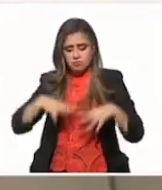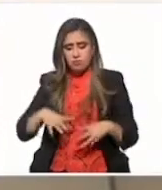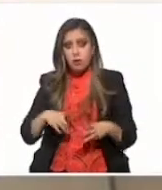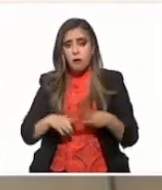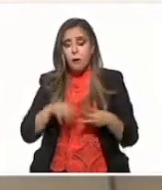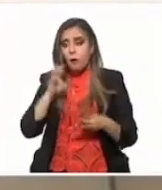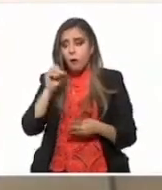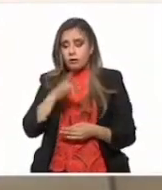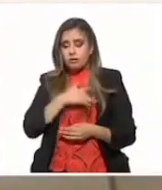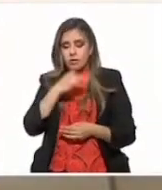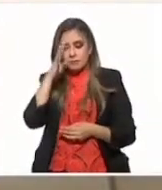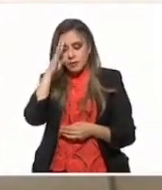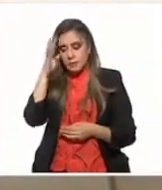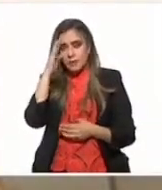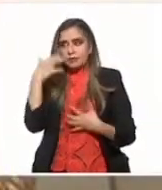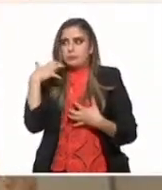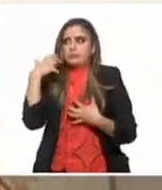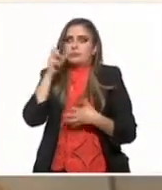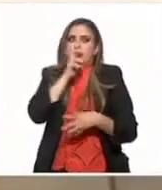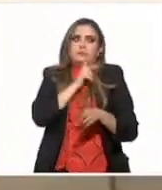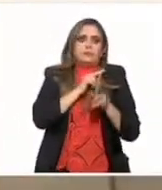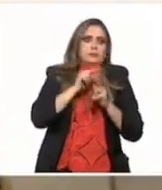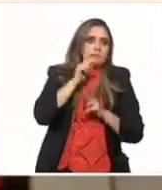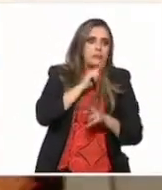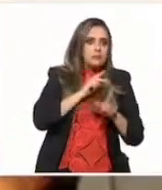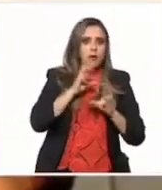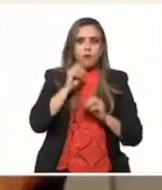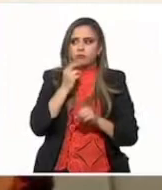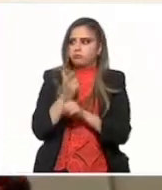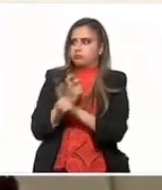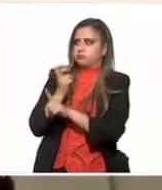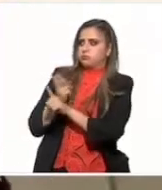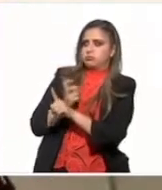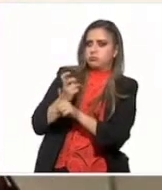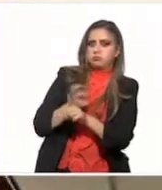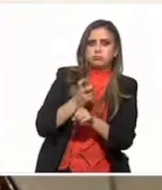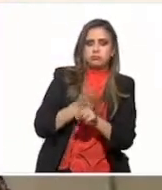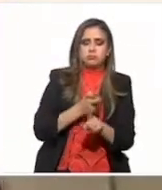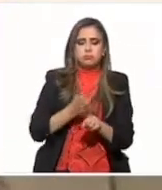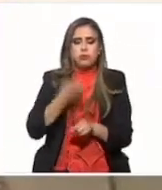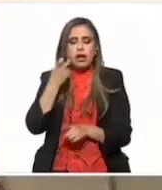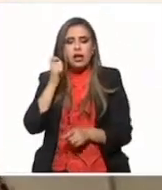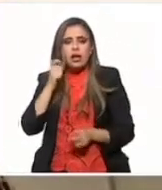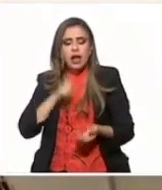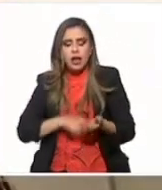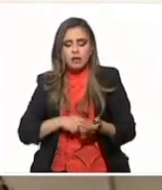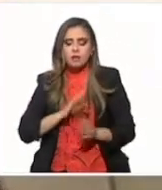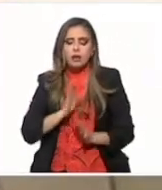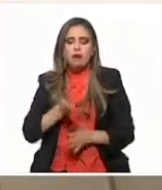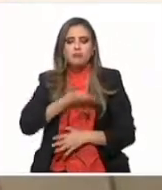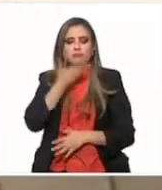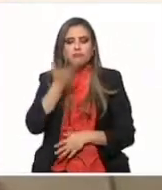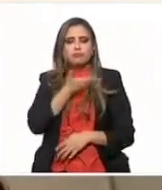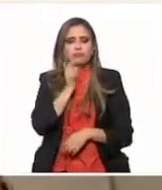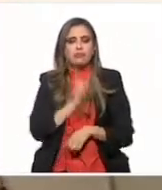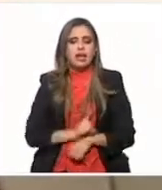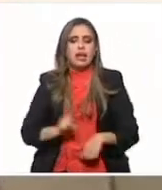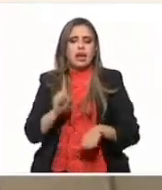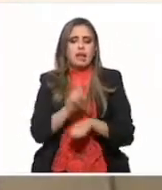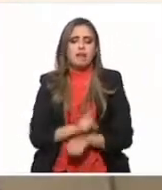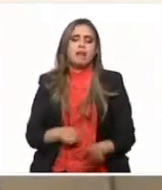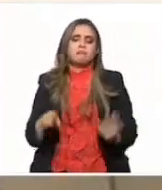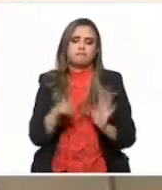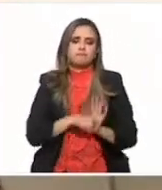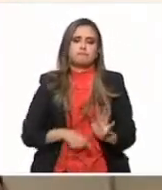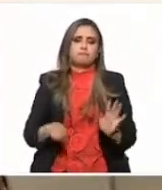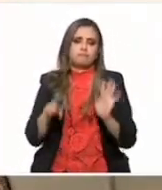o de autocrítica o crítica a los demás entonces uno va creando un hábito de tal manera que sea hábito tal como